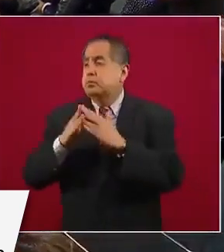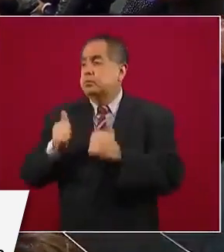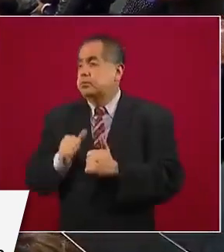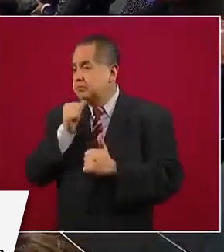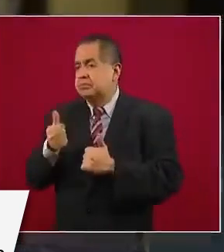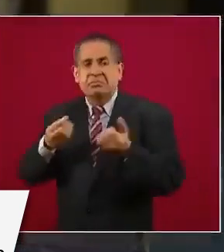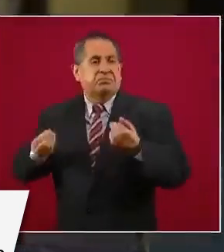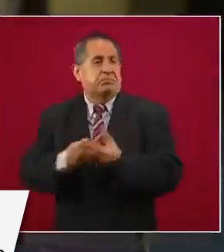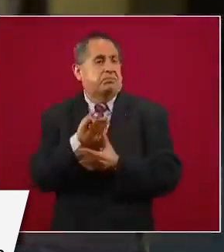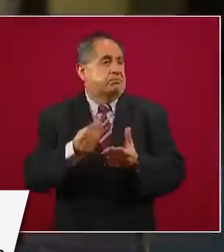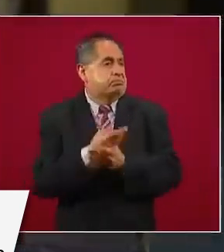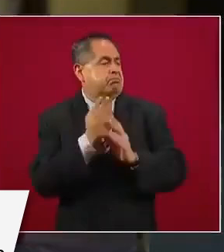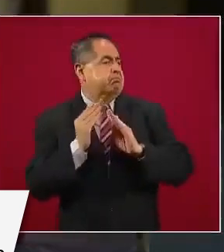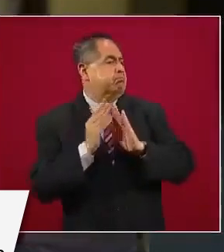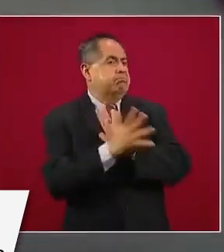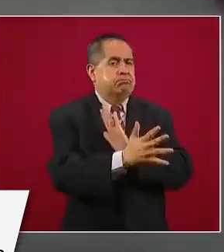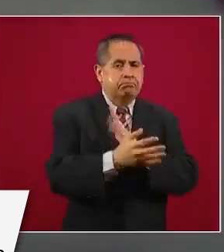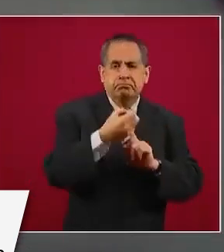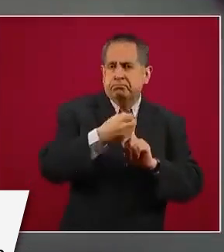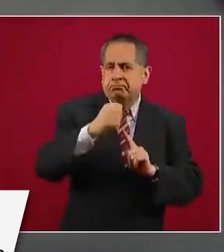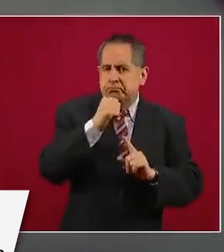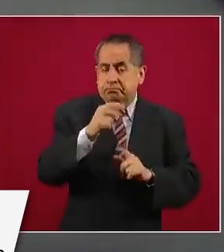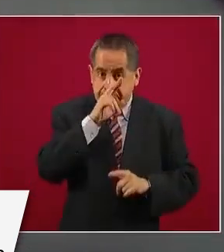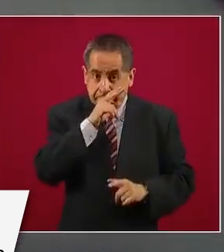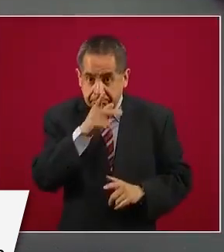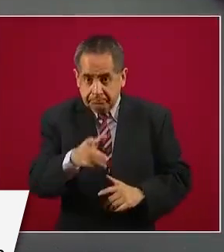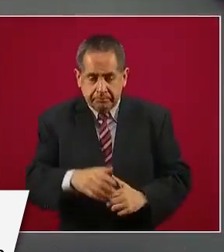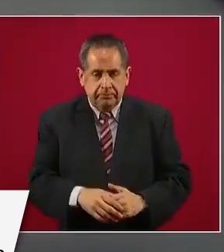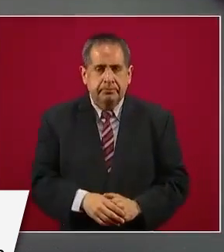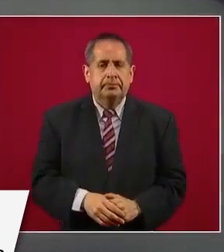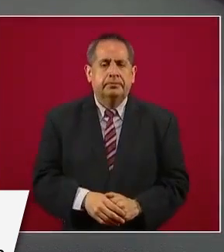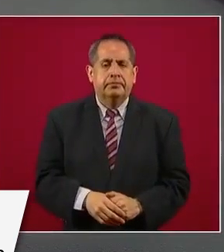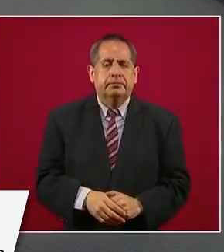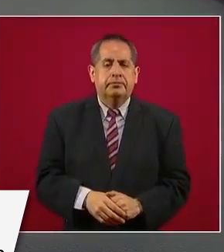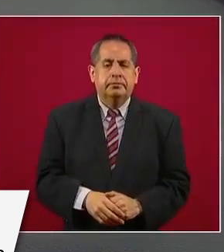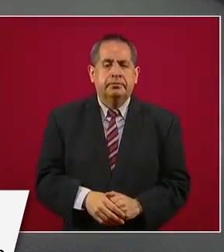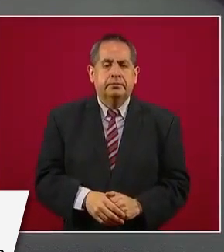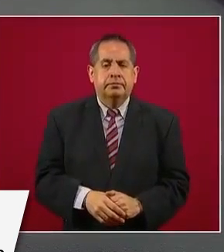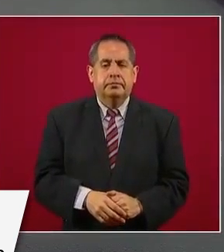es tan ordenado. Bueno,